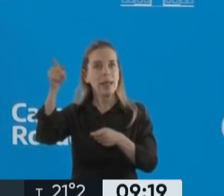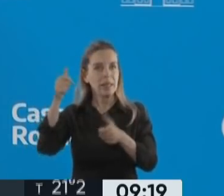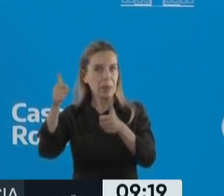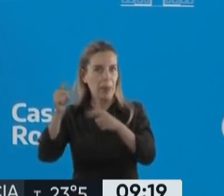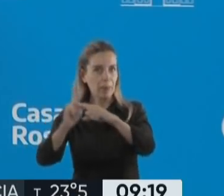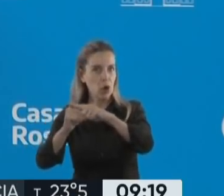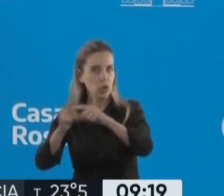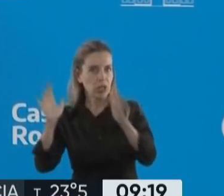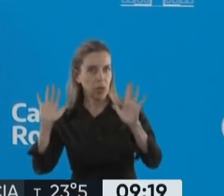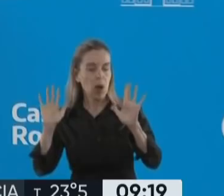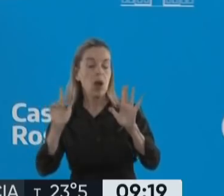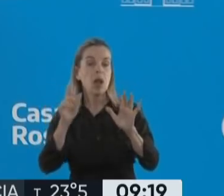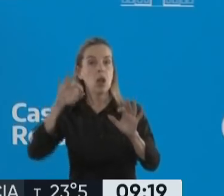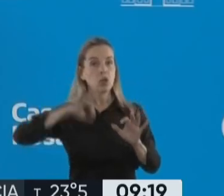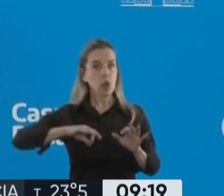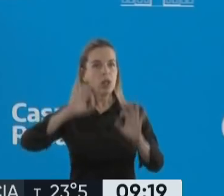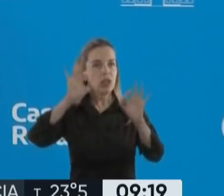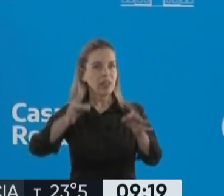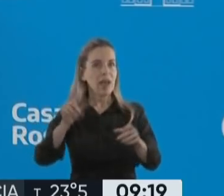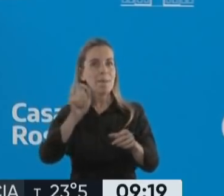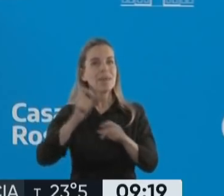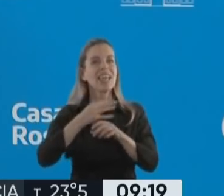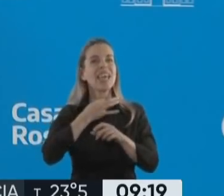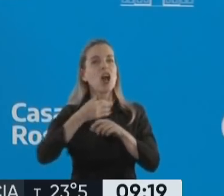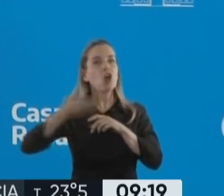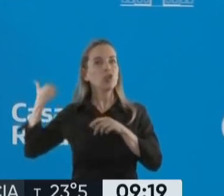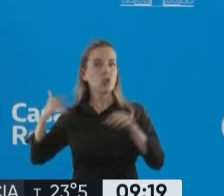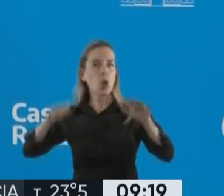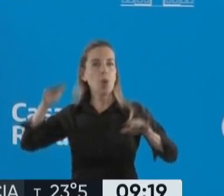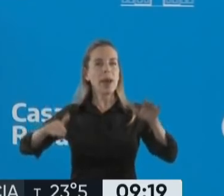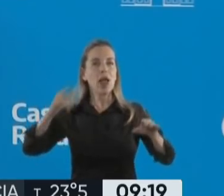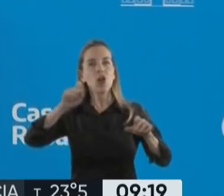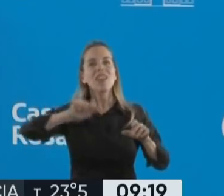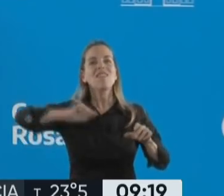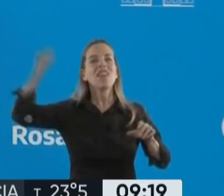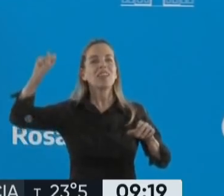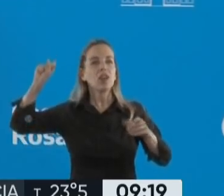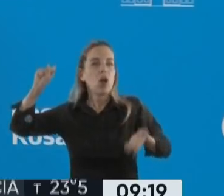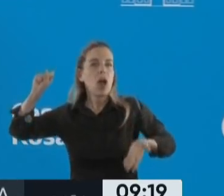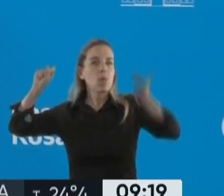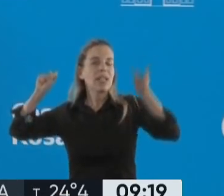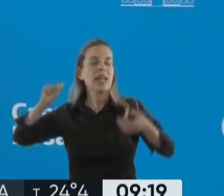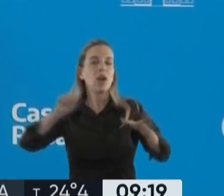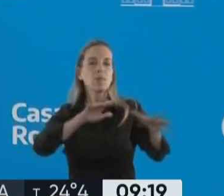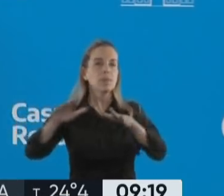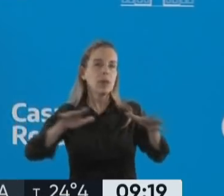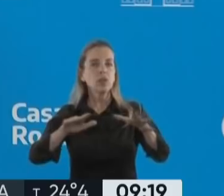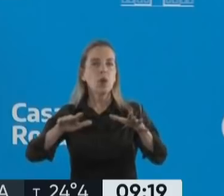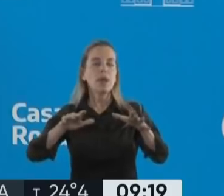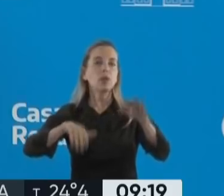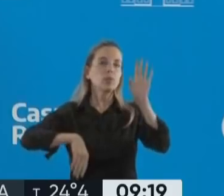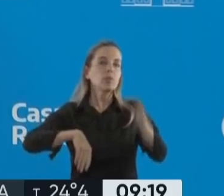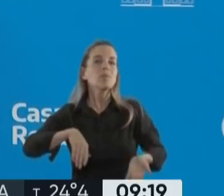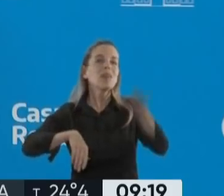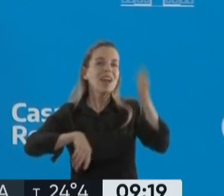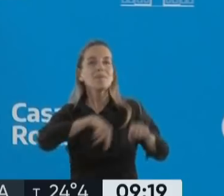Y los salarios, ya lo habrán leído, en agosto le ganaron a la inflación y en los primeros 8 meses del año crecieron por encima del aumento de